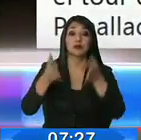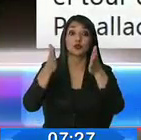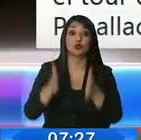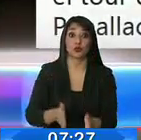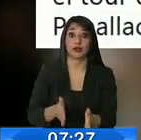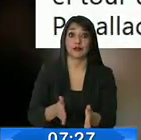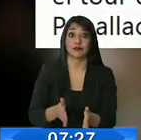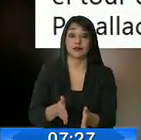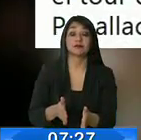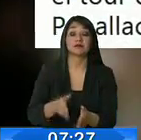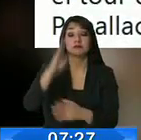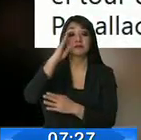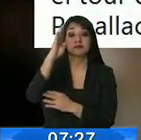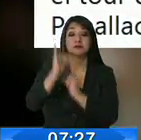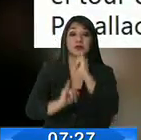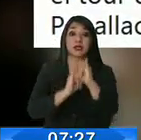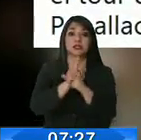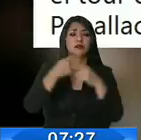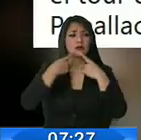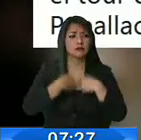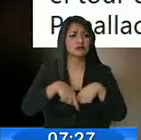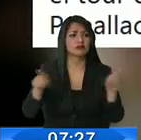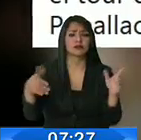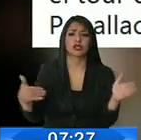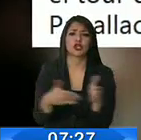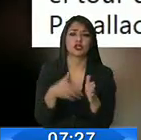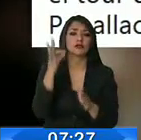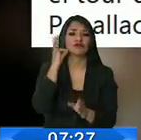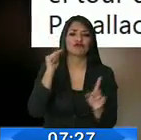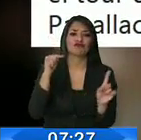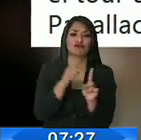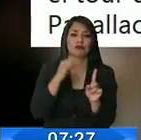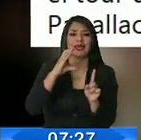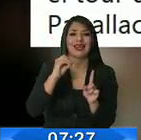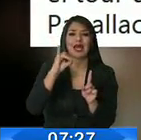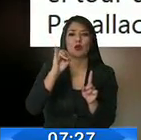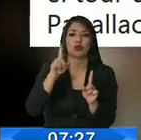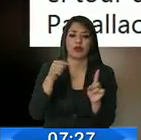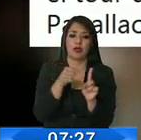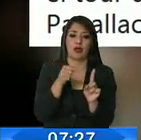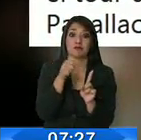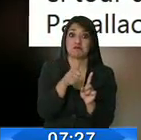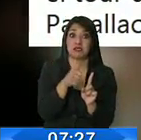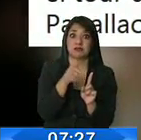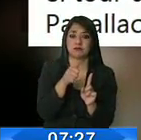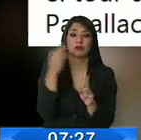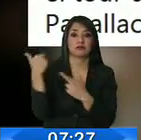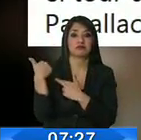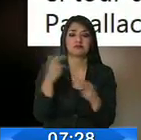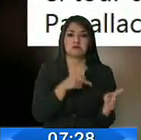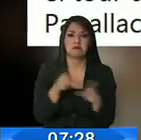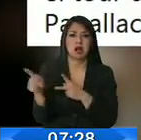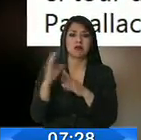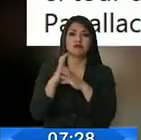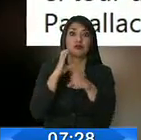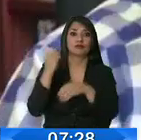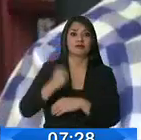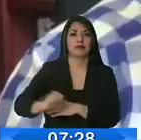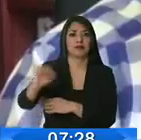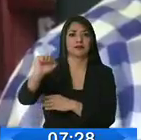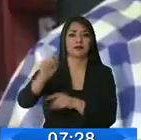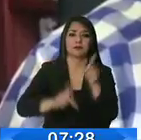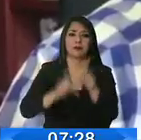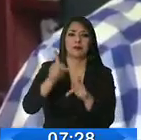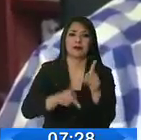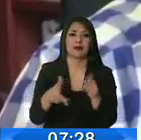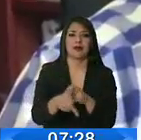oficie a Interpol la orden de difusión roja en contra de Claudia O., quien presuntamente organizó el tour del bus que se accidentó en Papayacta. El